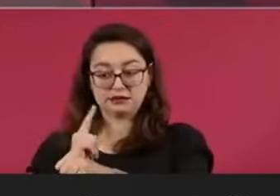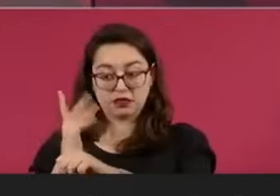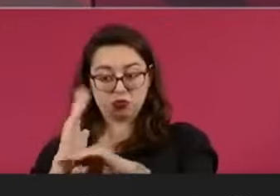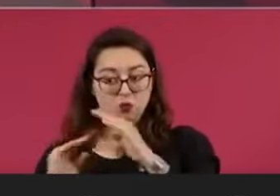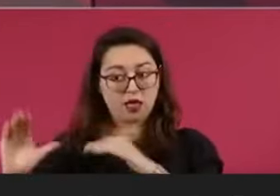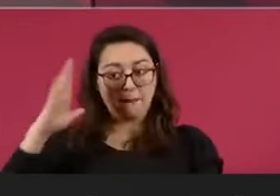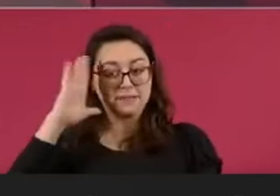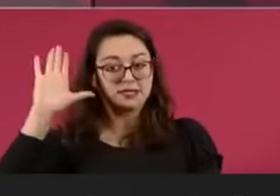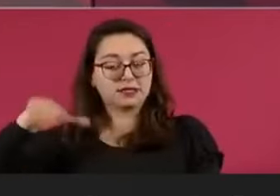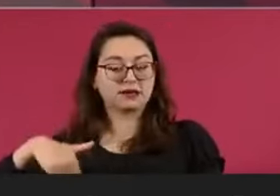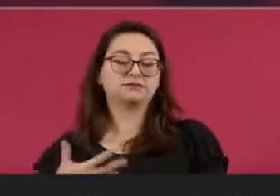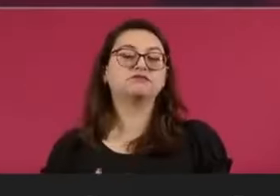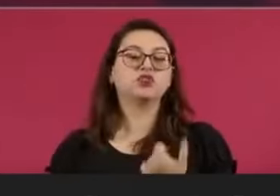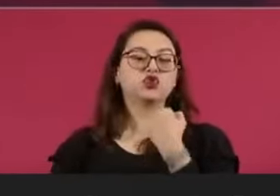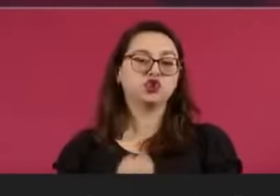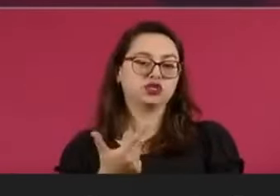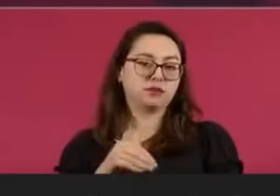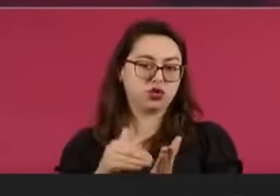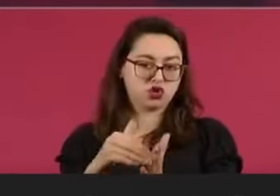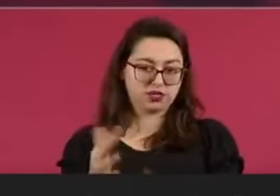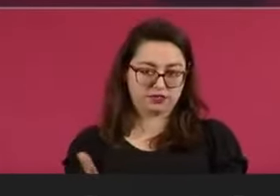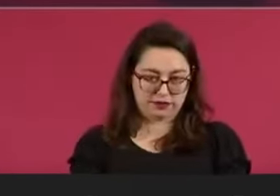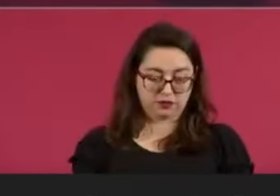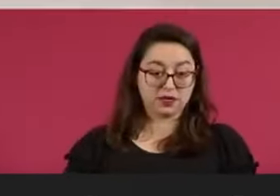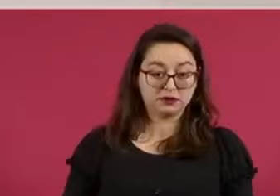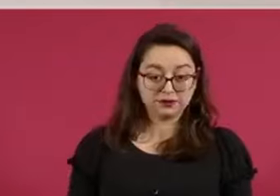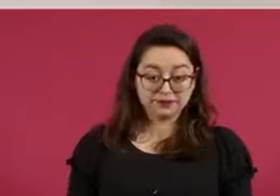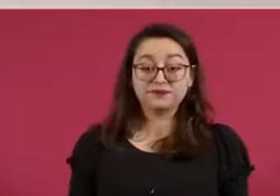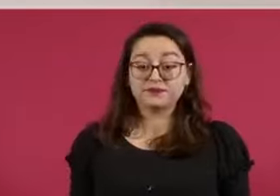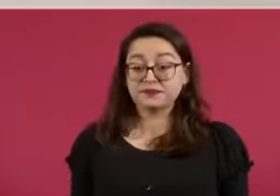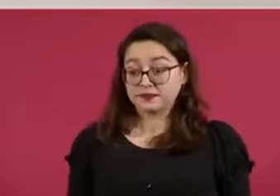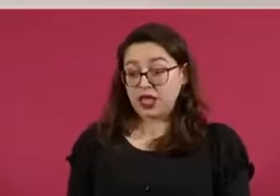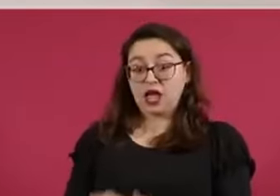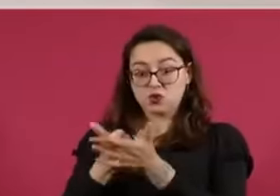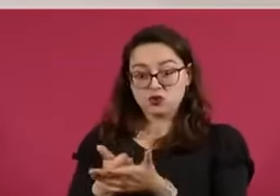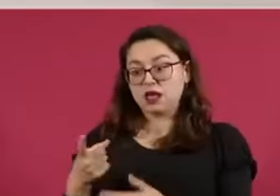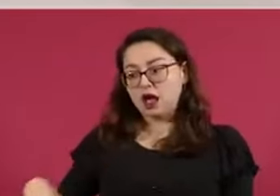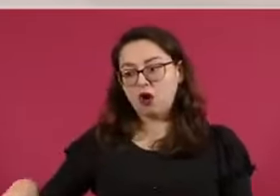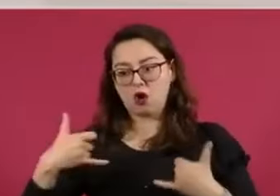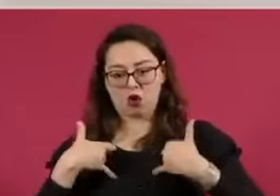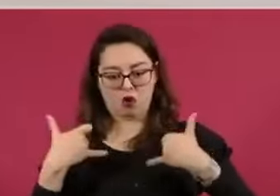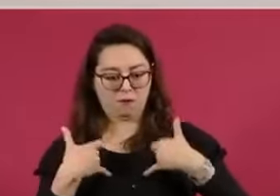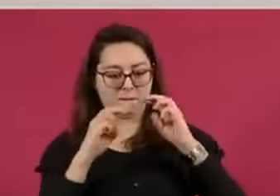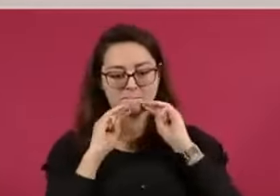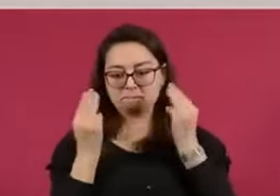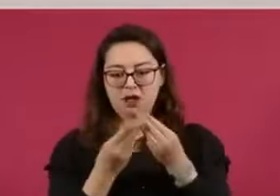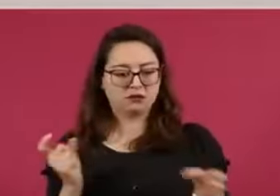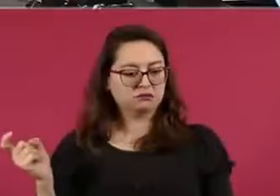Entonces, todo esto nos está ayudando a enfrentar de otra manera el